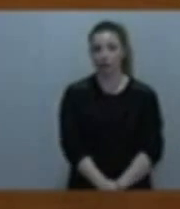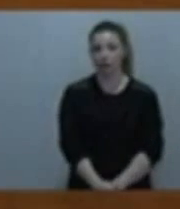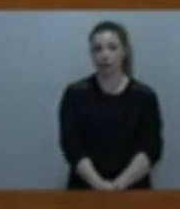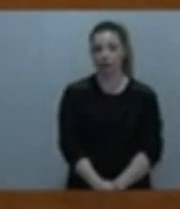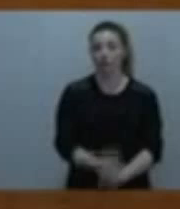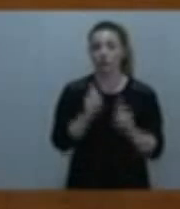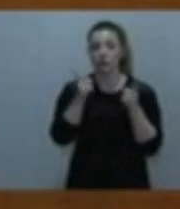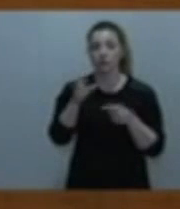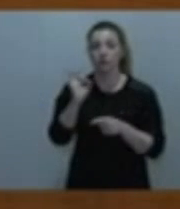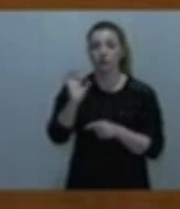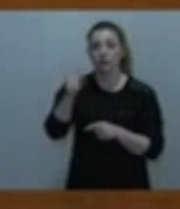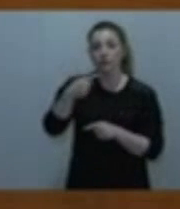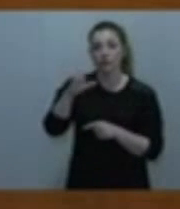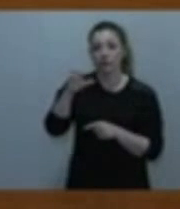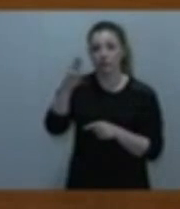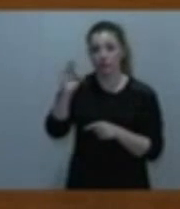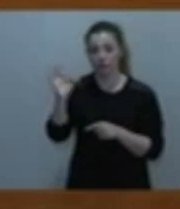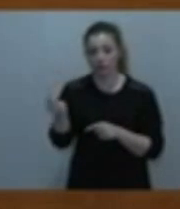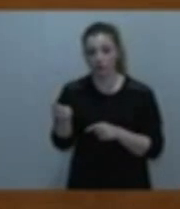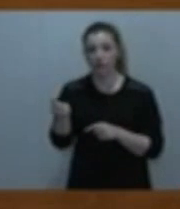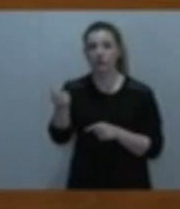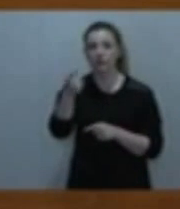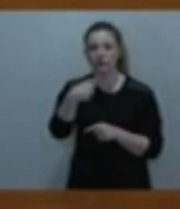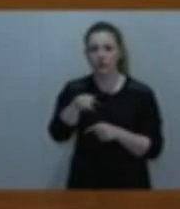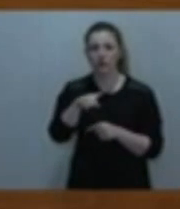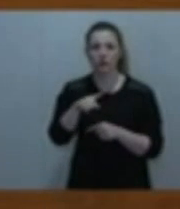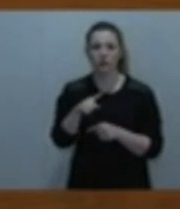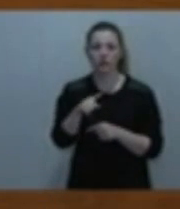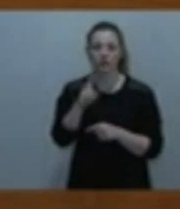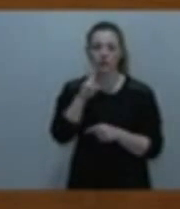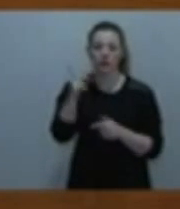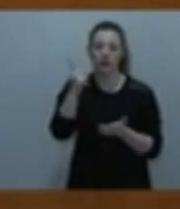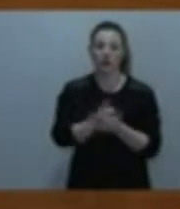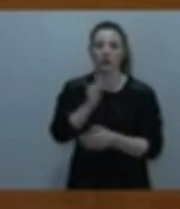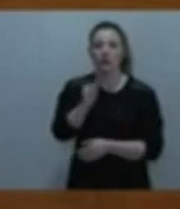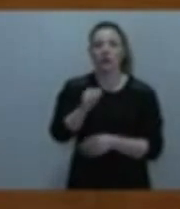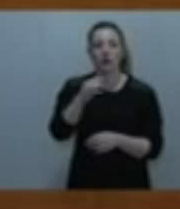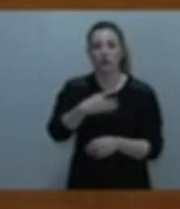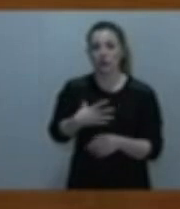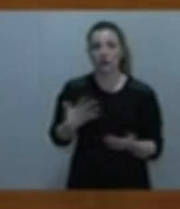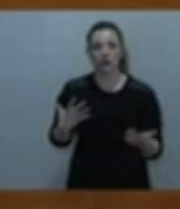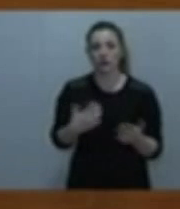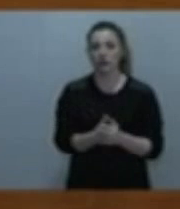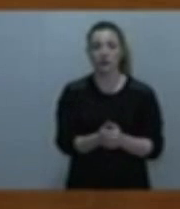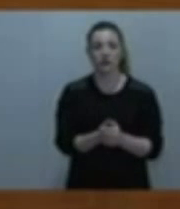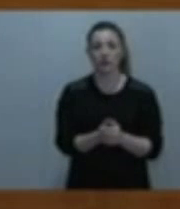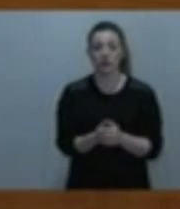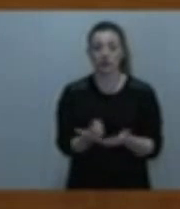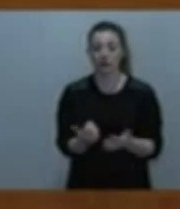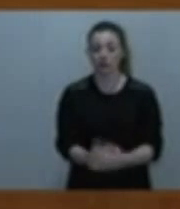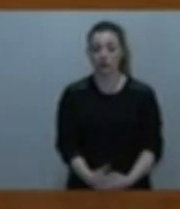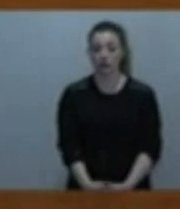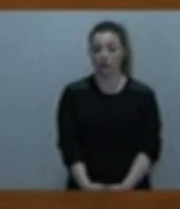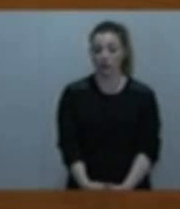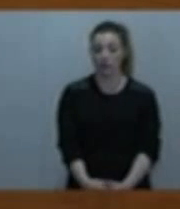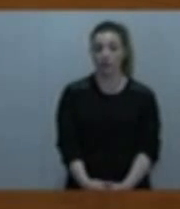de Sogepsa, hemos hecho el enésimo avistamiento de un cisne blanco. Hemos asistido a cómo esta Cámara, y más en concreto el